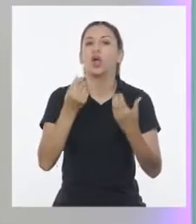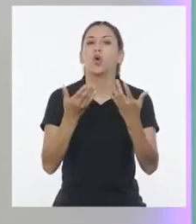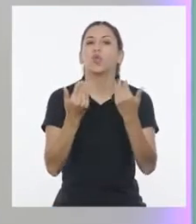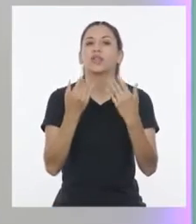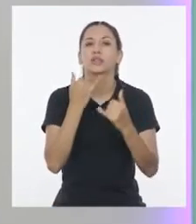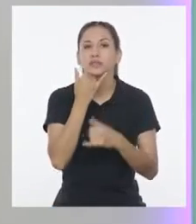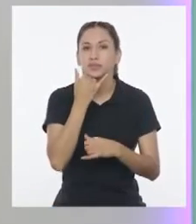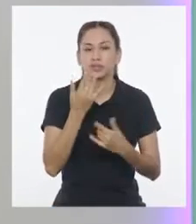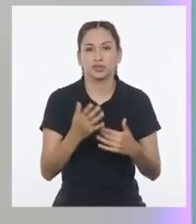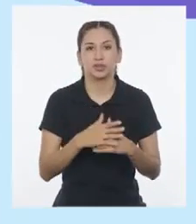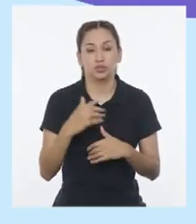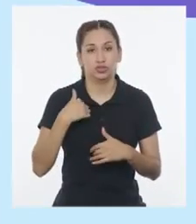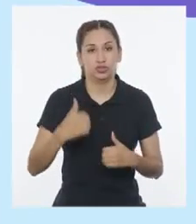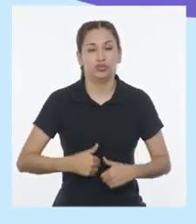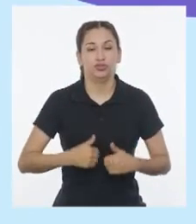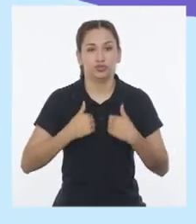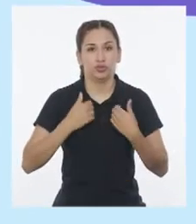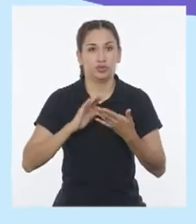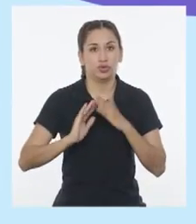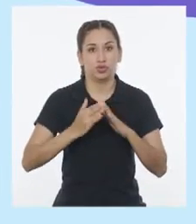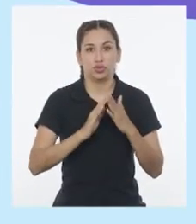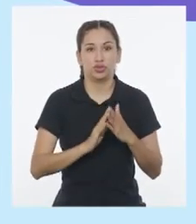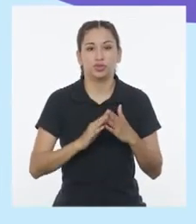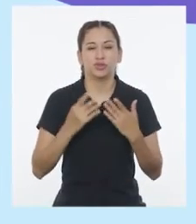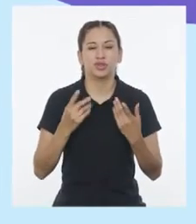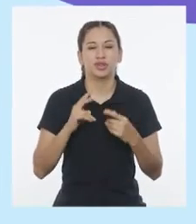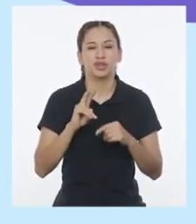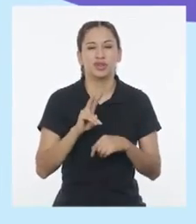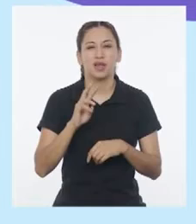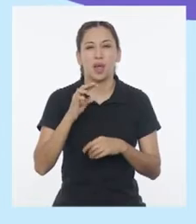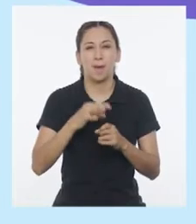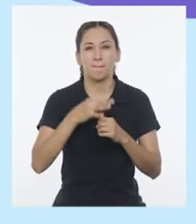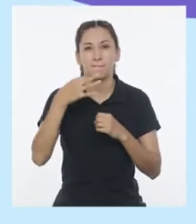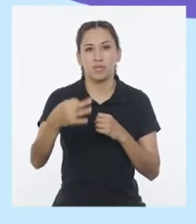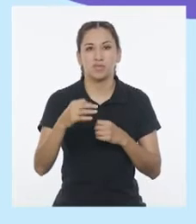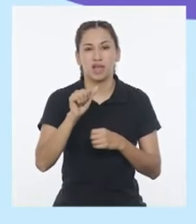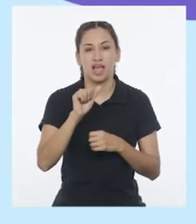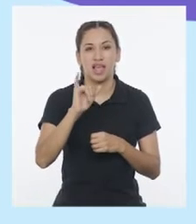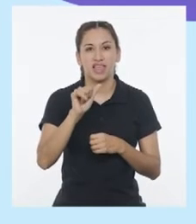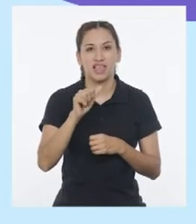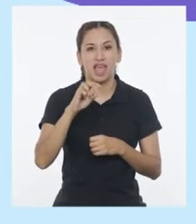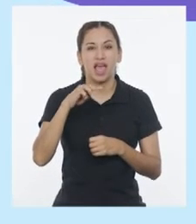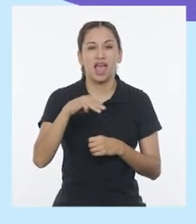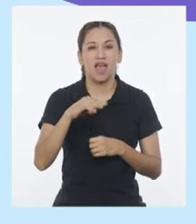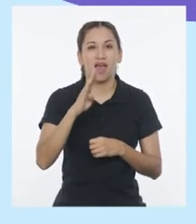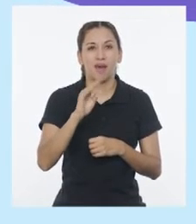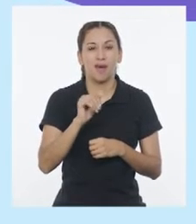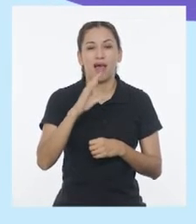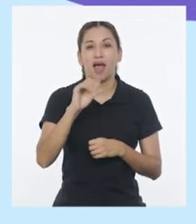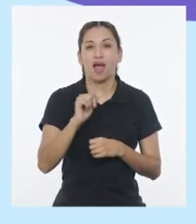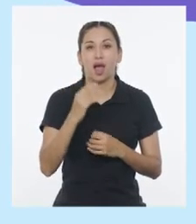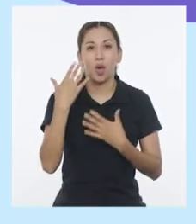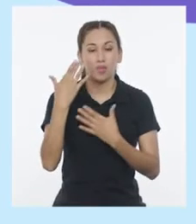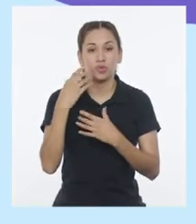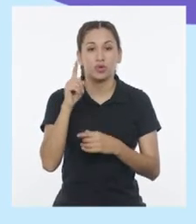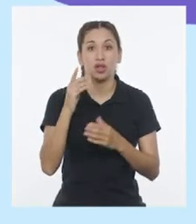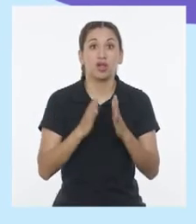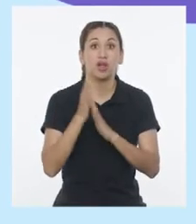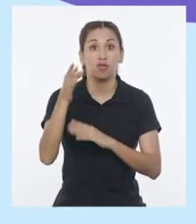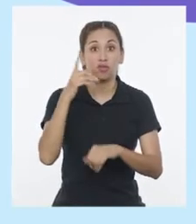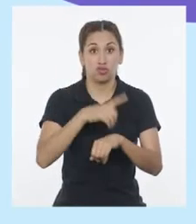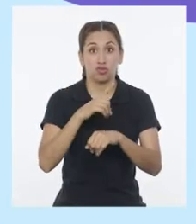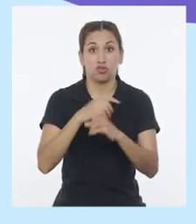Hola, cuéntanos, ¿qué pasó? Yo vivo en una comunidad del distrito de Paicapampa, en la provincia de Ayabaca, Piura. Hasta allá fue el